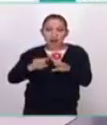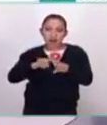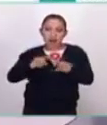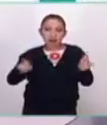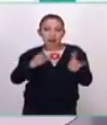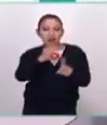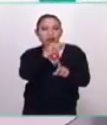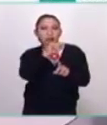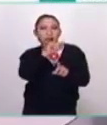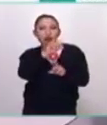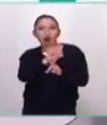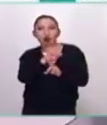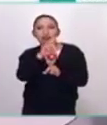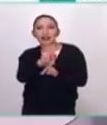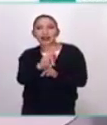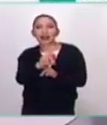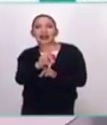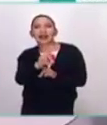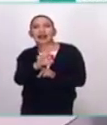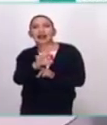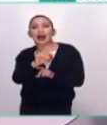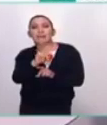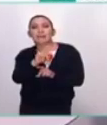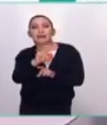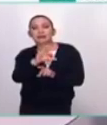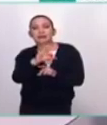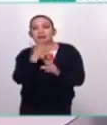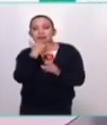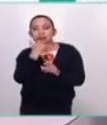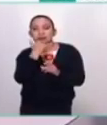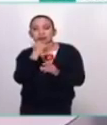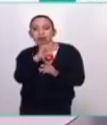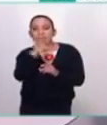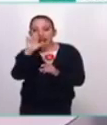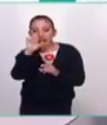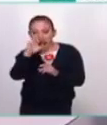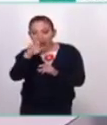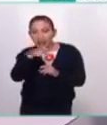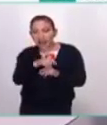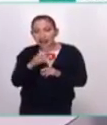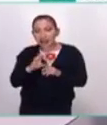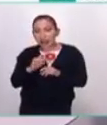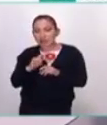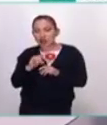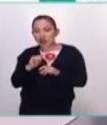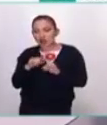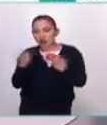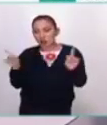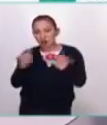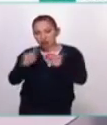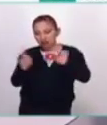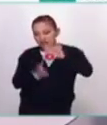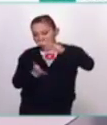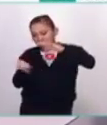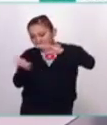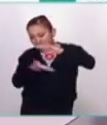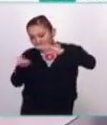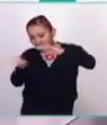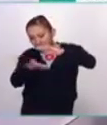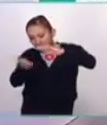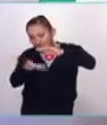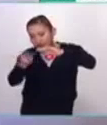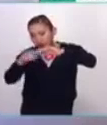el trópico de Capricornio, de Cáncer. Este es el trópico de Cáncer. Ajá. Y Capricornio lo vamos a tener